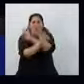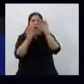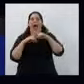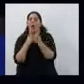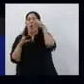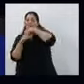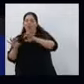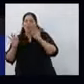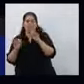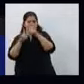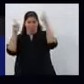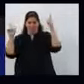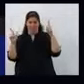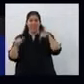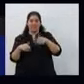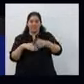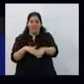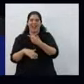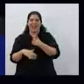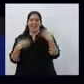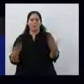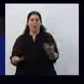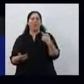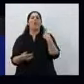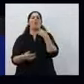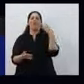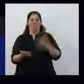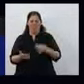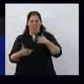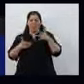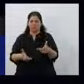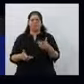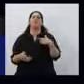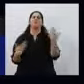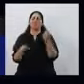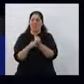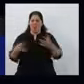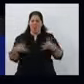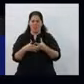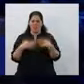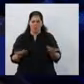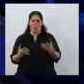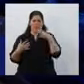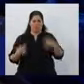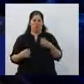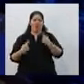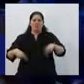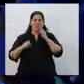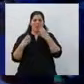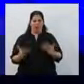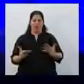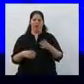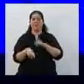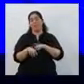las aulas esto lo que se puede hacer en argentina cuando se pone la verdad sobre la mesa y se trabaja en equipo las cosas se mejoran su tiempo